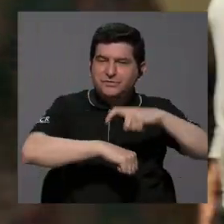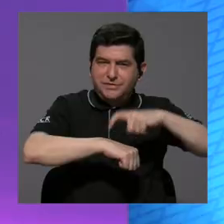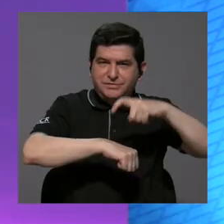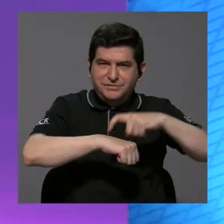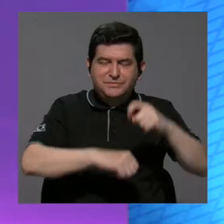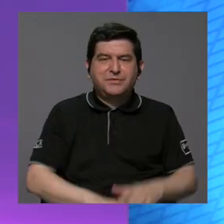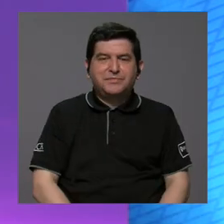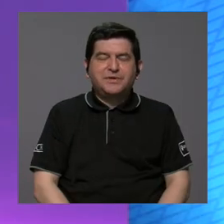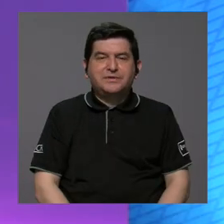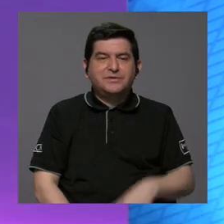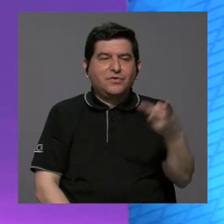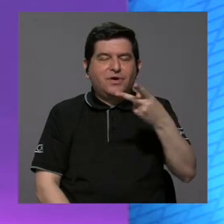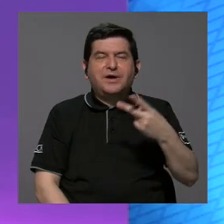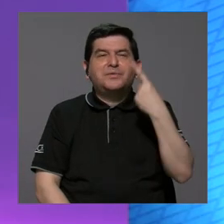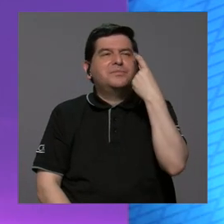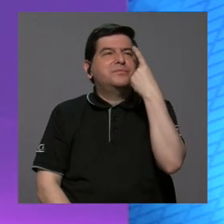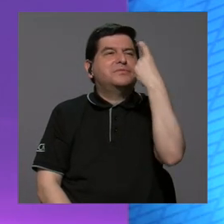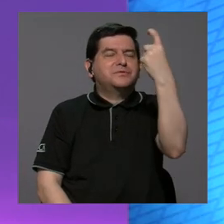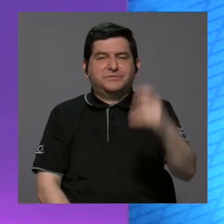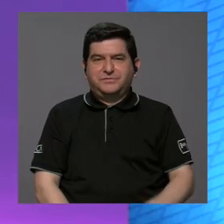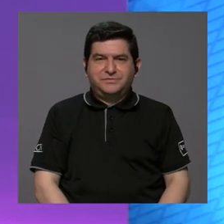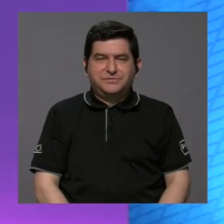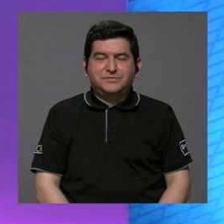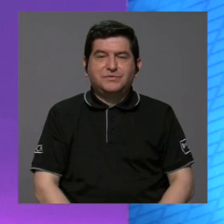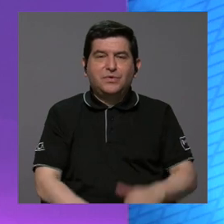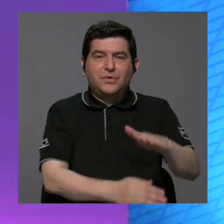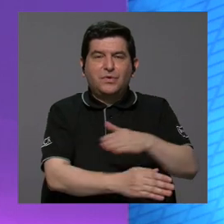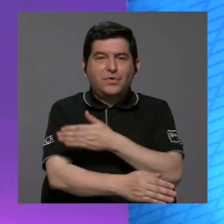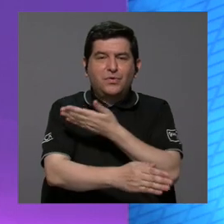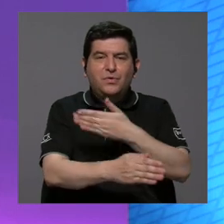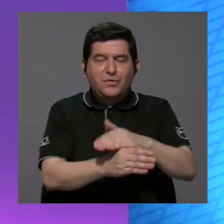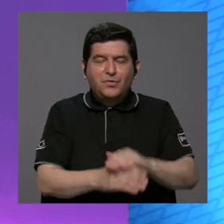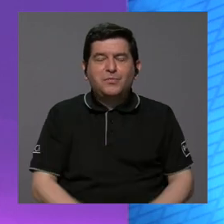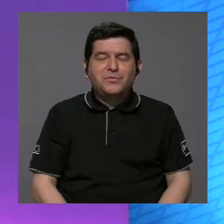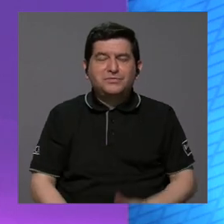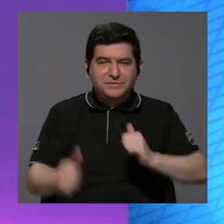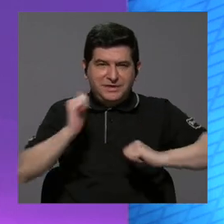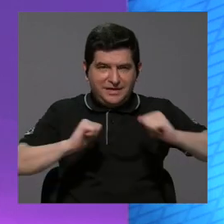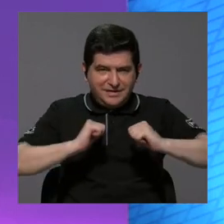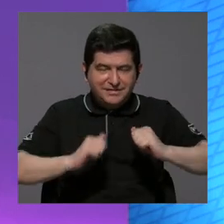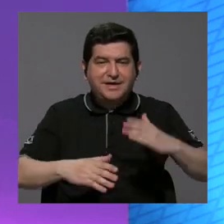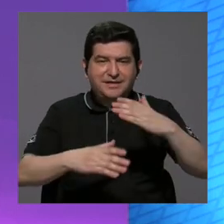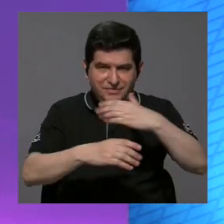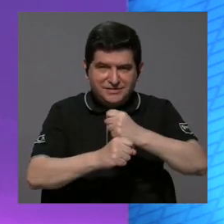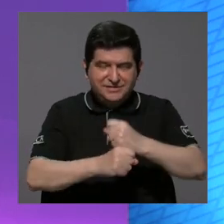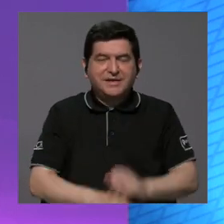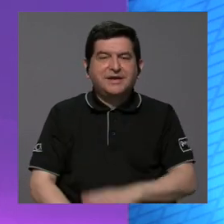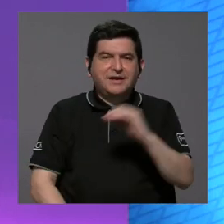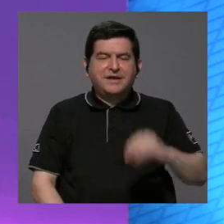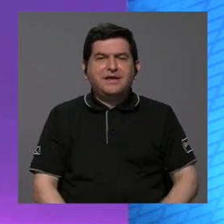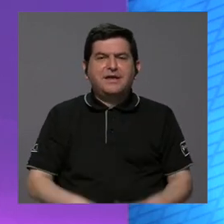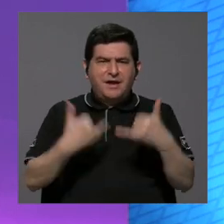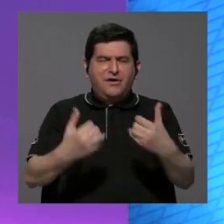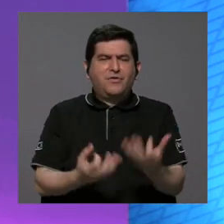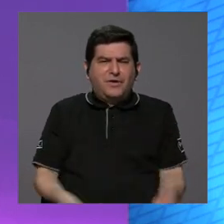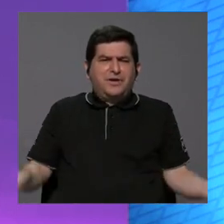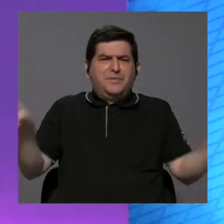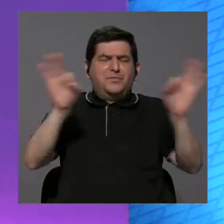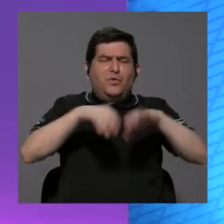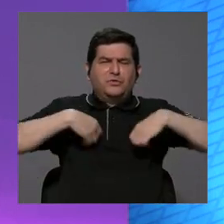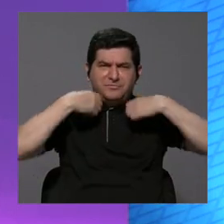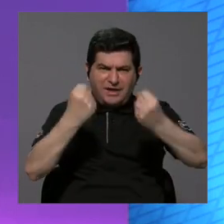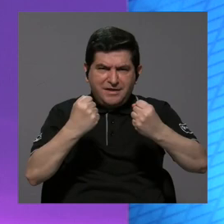donde soñamos en tener un musical se dio y creo que ha sido definitivamente una fuerza muy importante